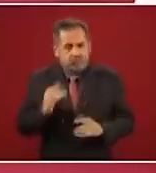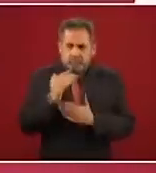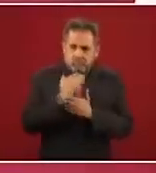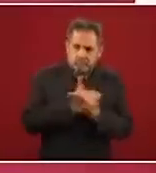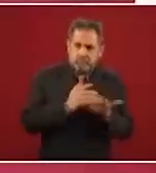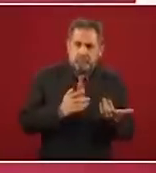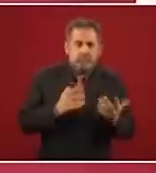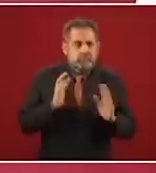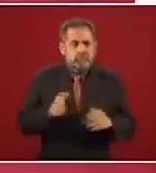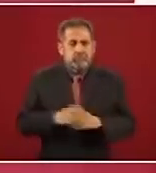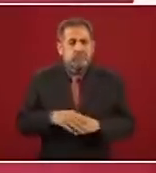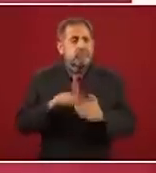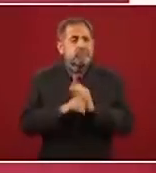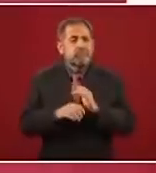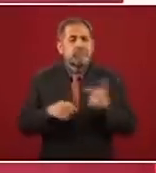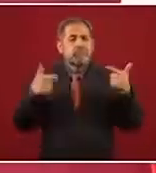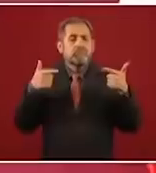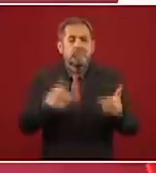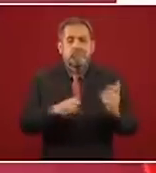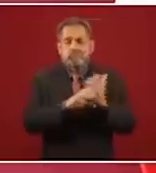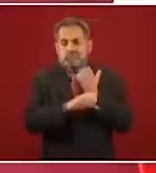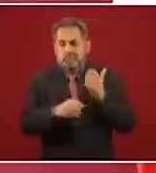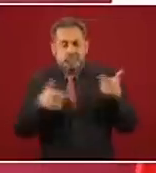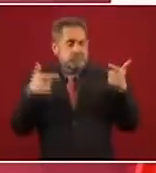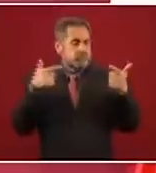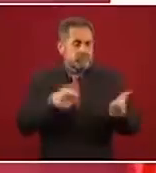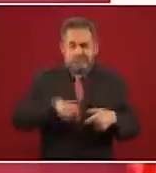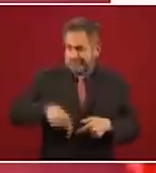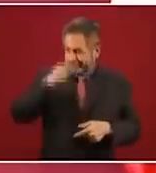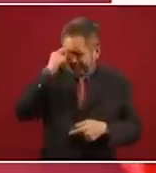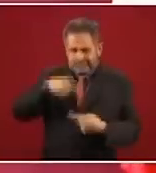El robo de transporte, ya ven que aquí se generó una polémica, ¿no?,